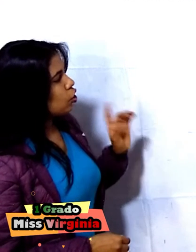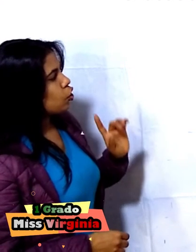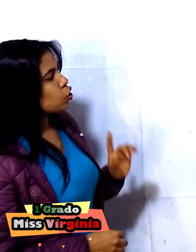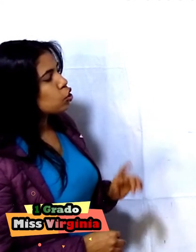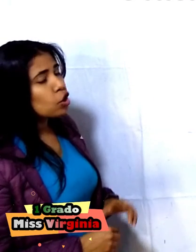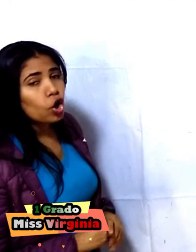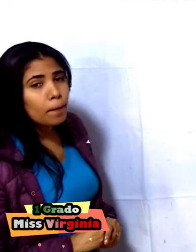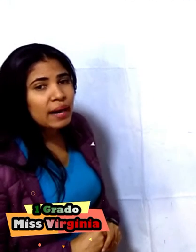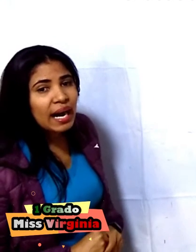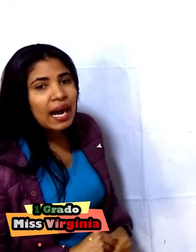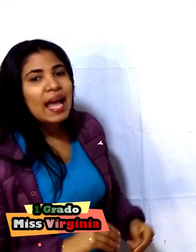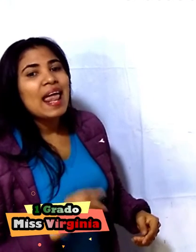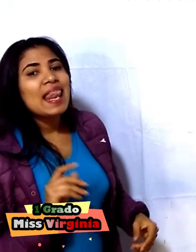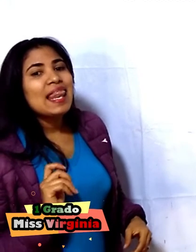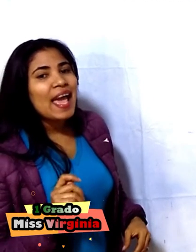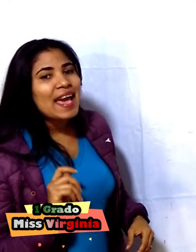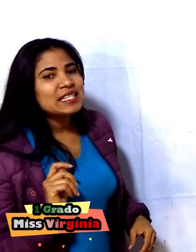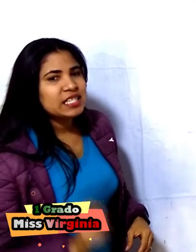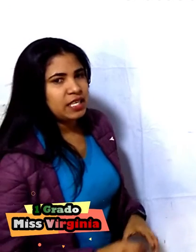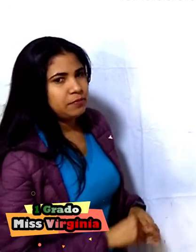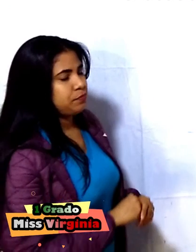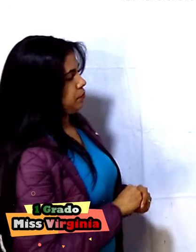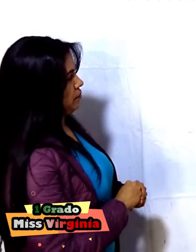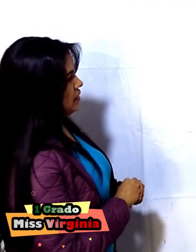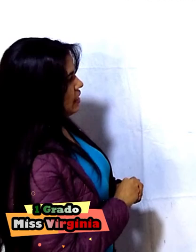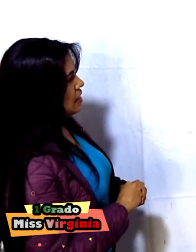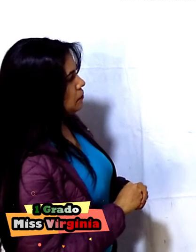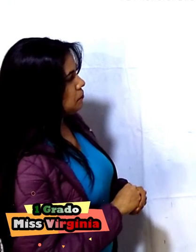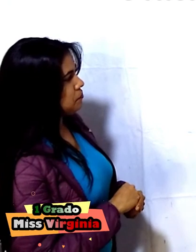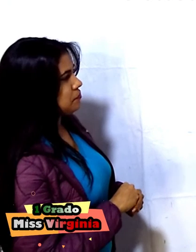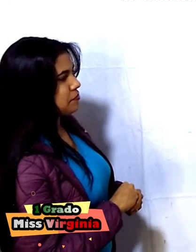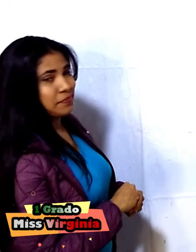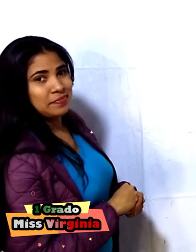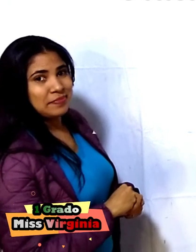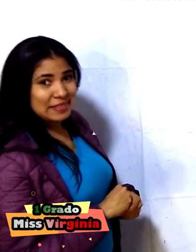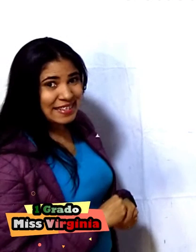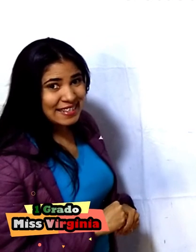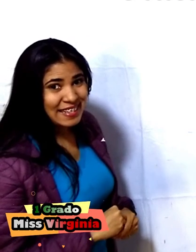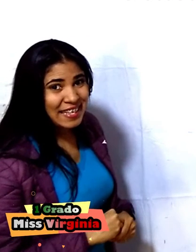Chelo toma leche. ¿Ya?